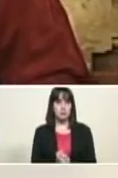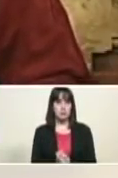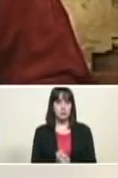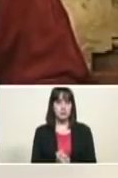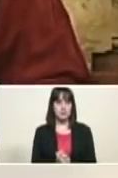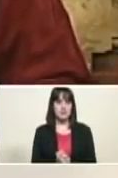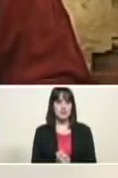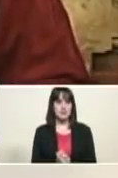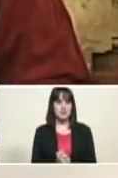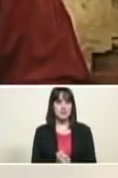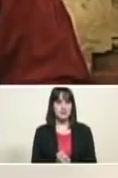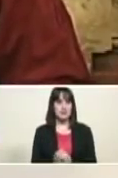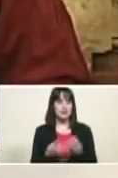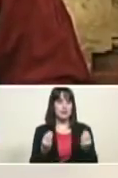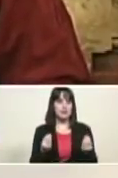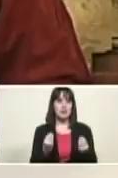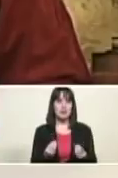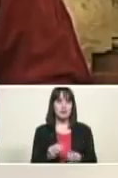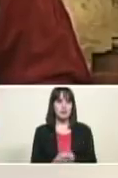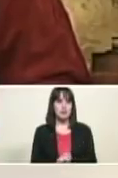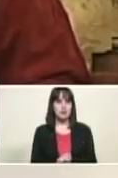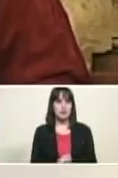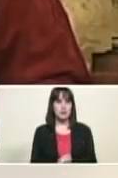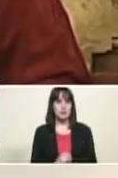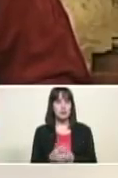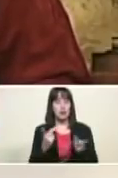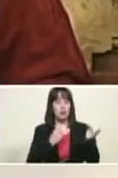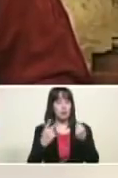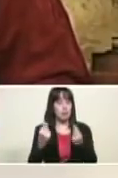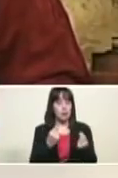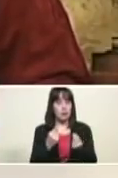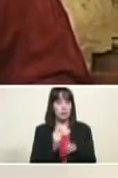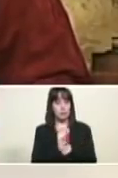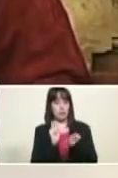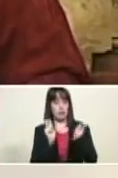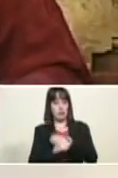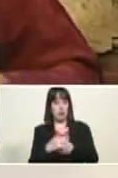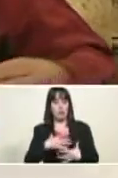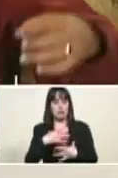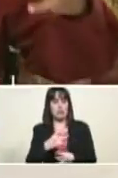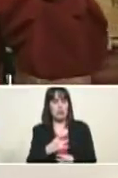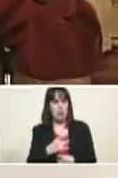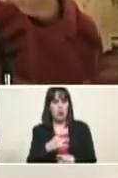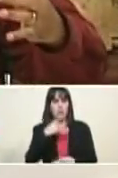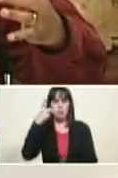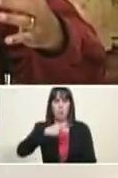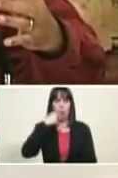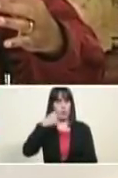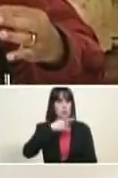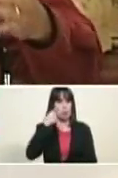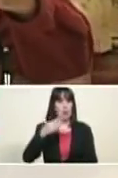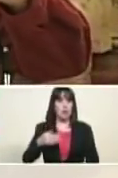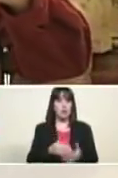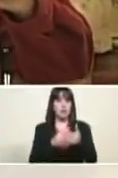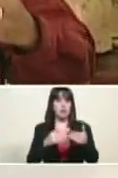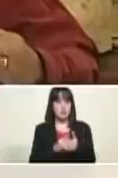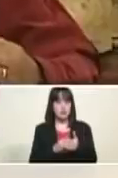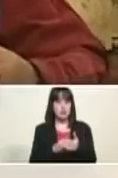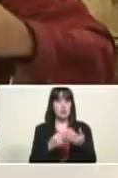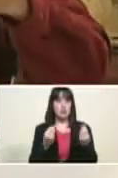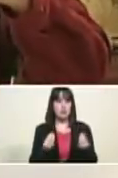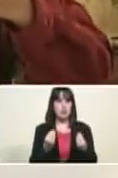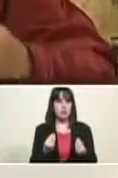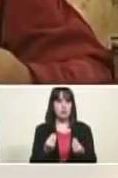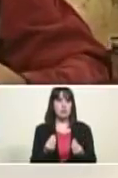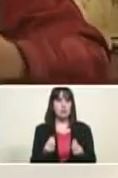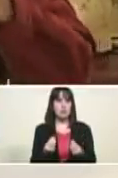la iniciativa política en lo económico. Hemos retomado la iniciativa política y estamos en un gran contraataque contra los especuladores,